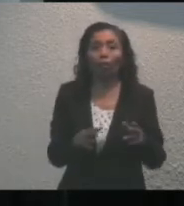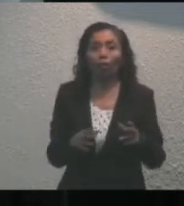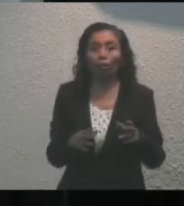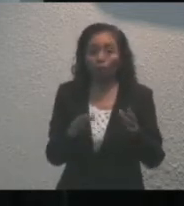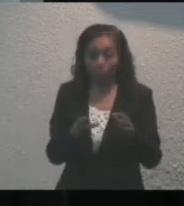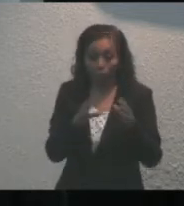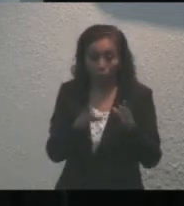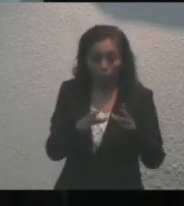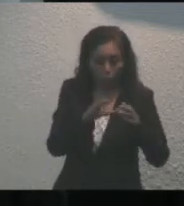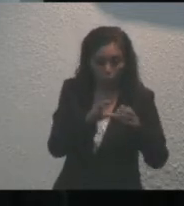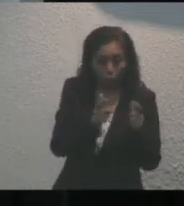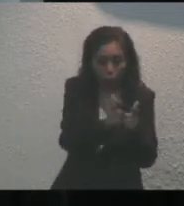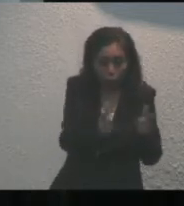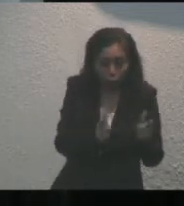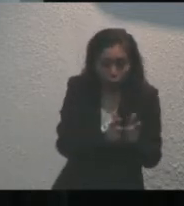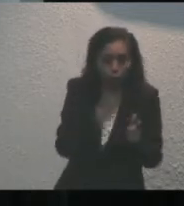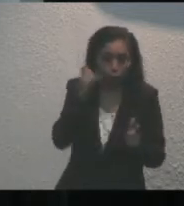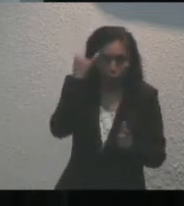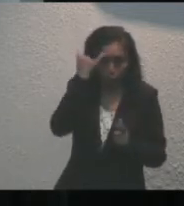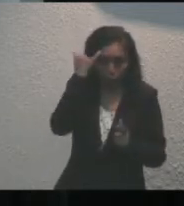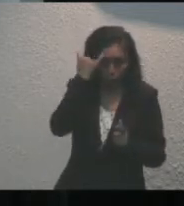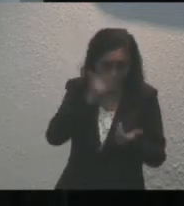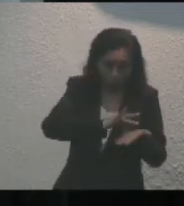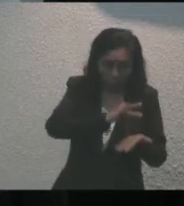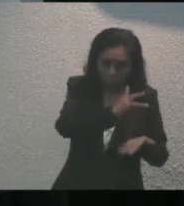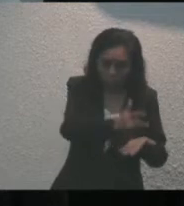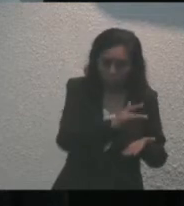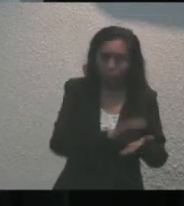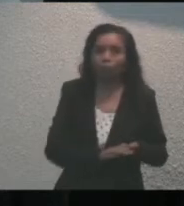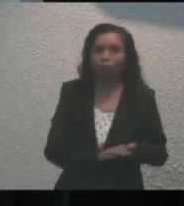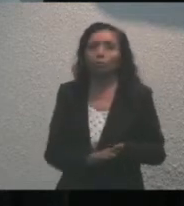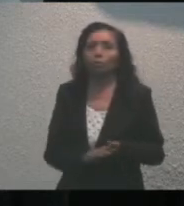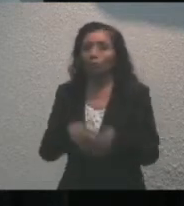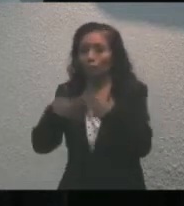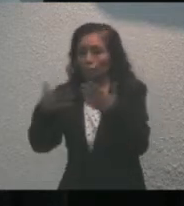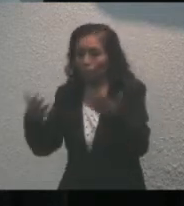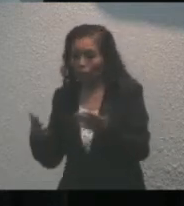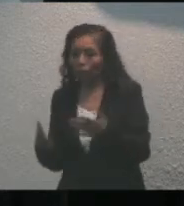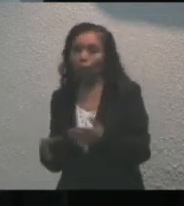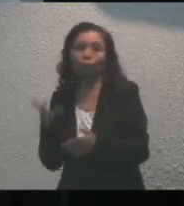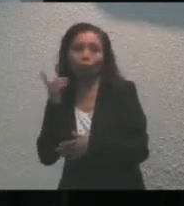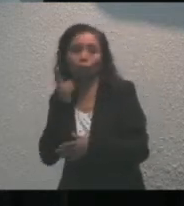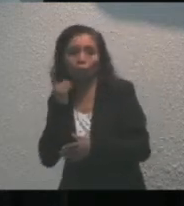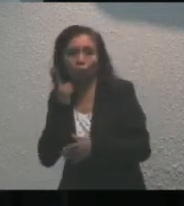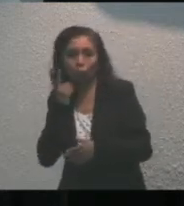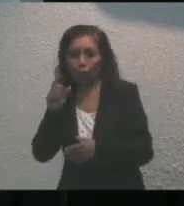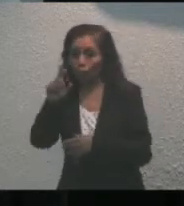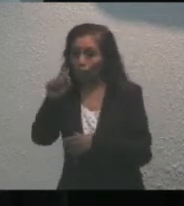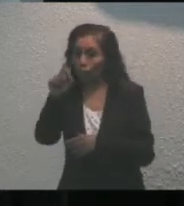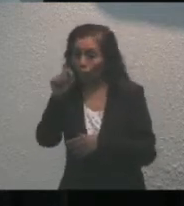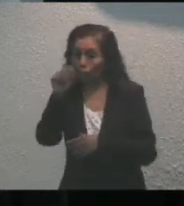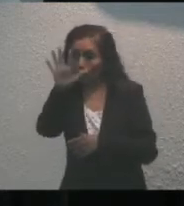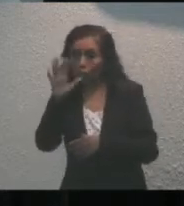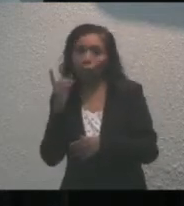Indígena, desde luego a todos los integrantes del Poder Legislativo, a los 25